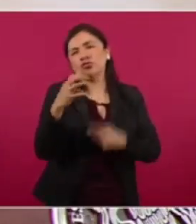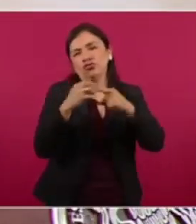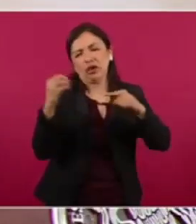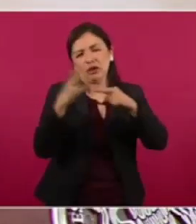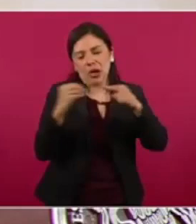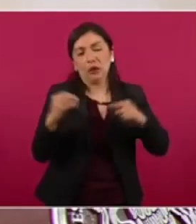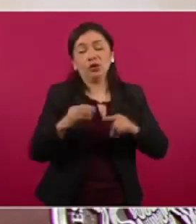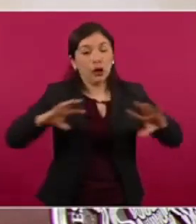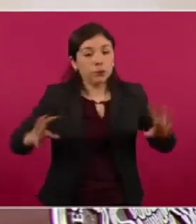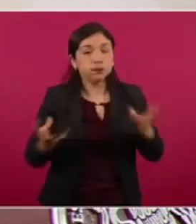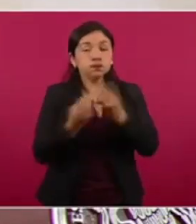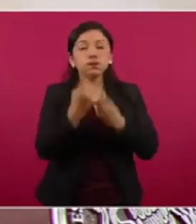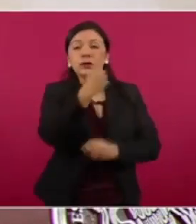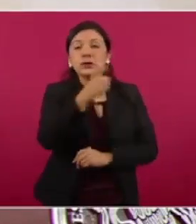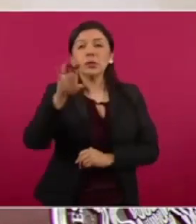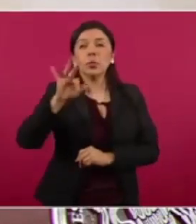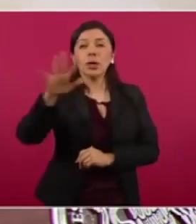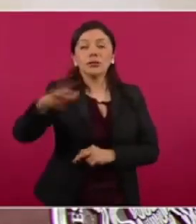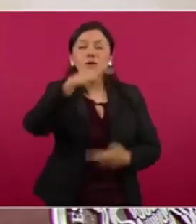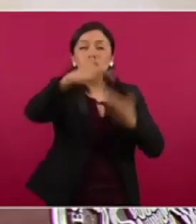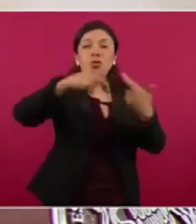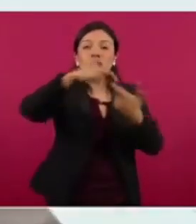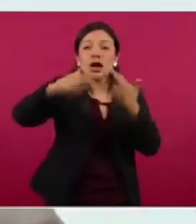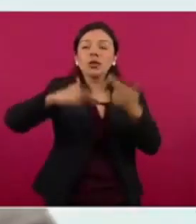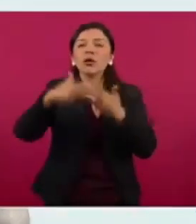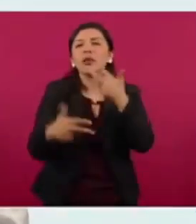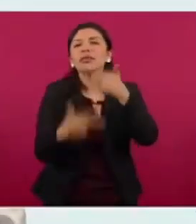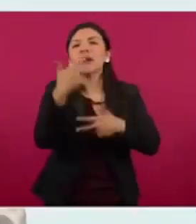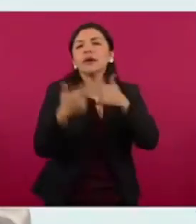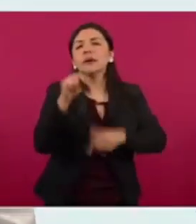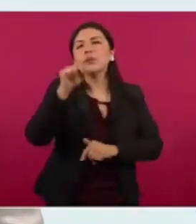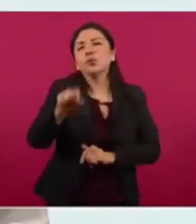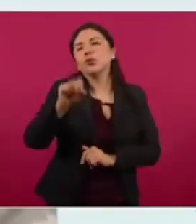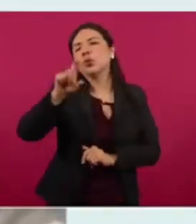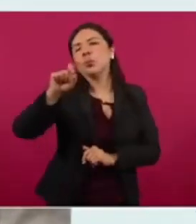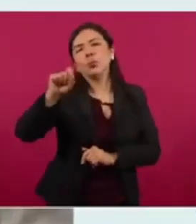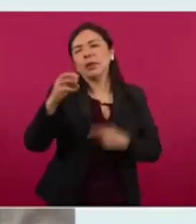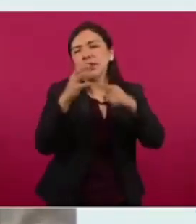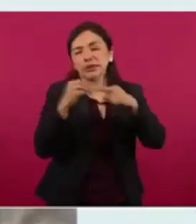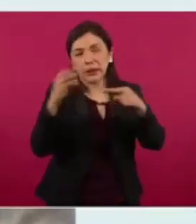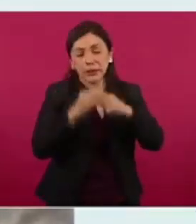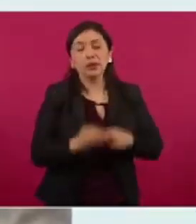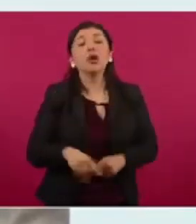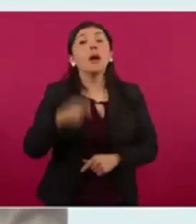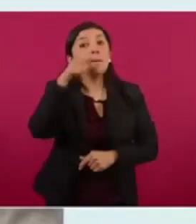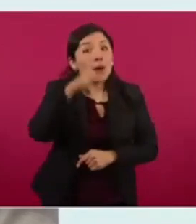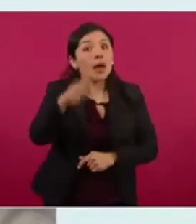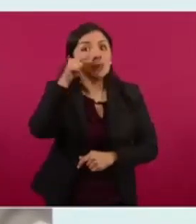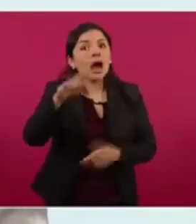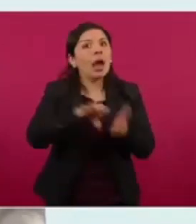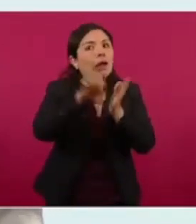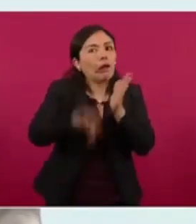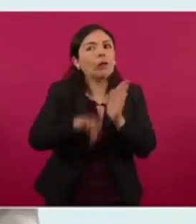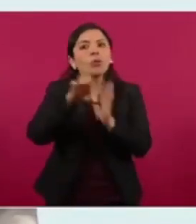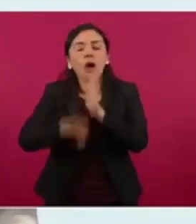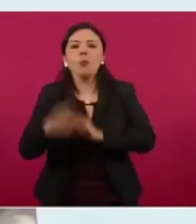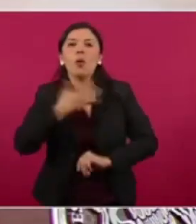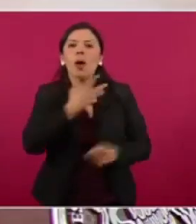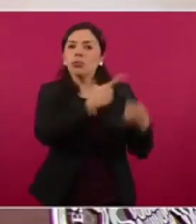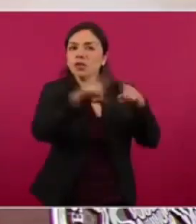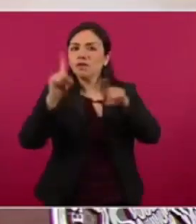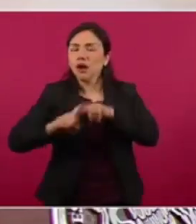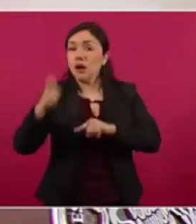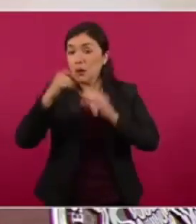de las 145 regiones, 13 pesos con 20 centavos. Seguimos encontrando ejemplos en todo el país que dan por abajo